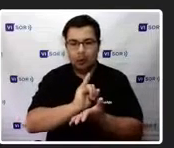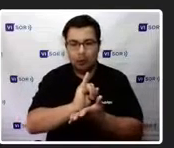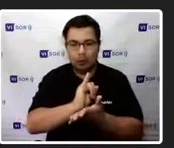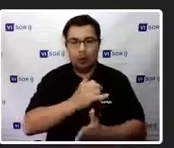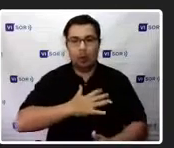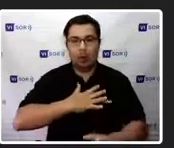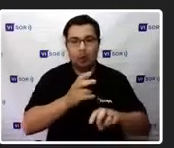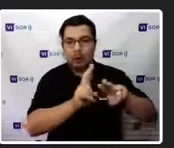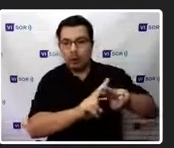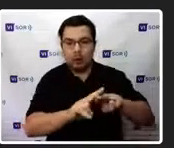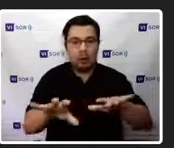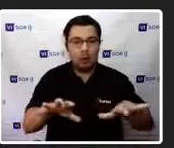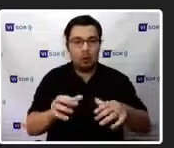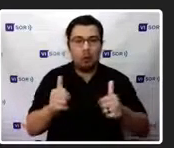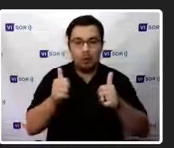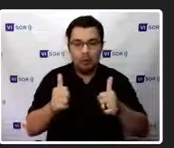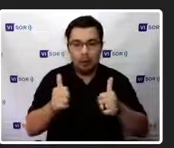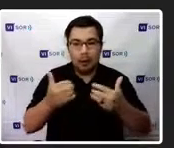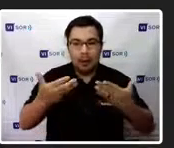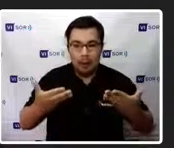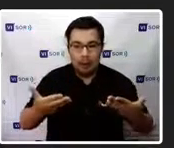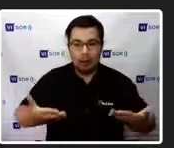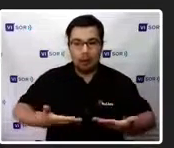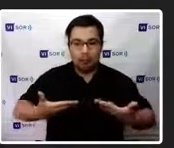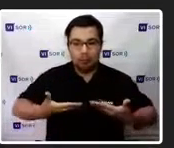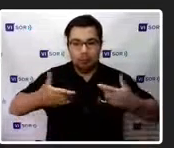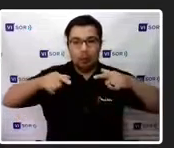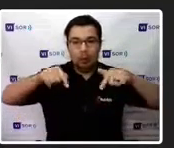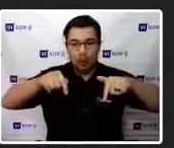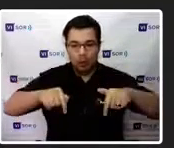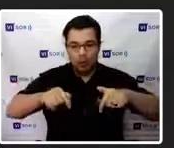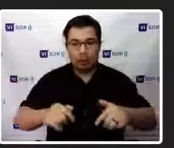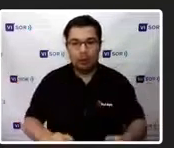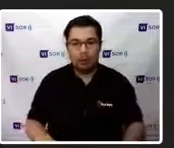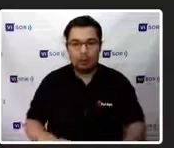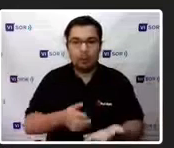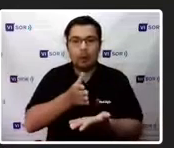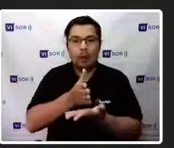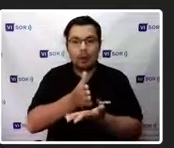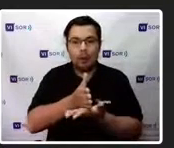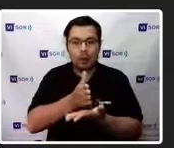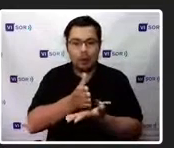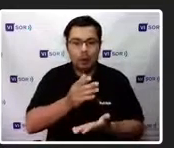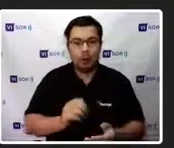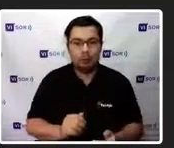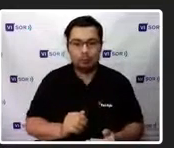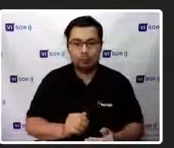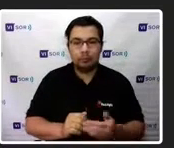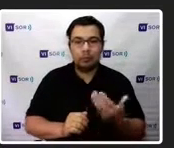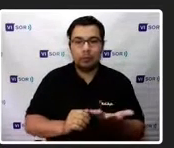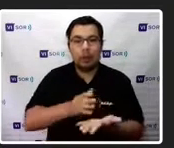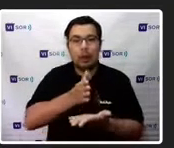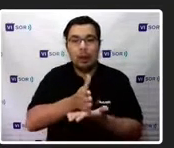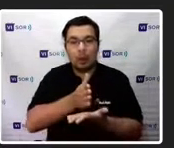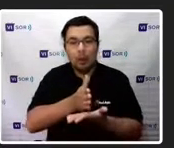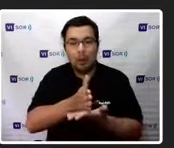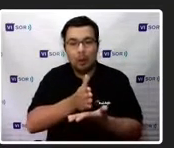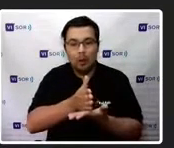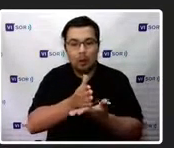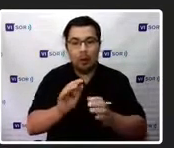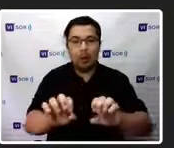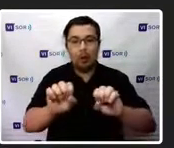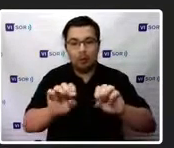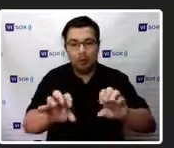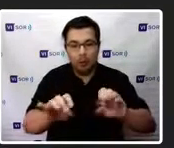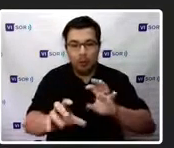eso es lo que nos motiva hoy día. Así que desde esta escuela, que es una escuela que efectivamente está formando a las personas que